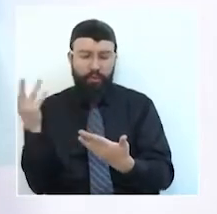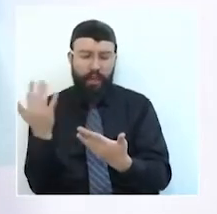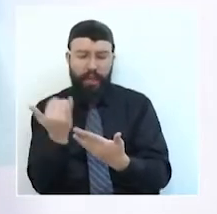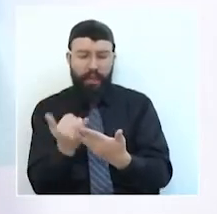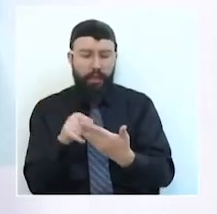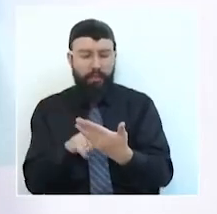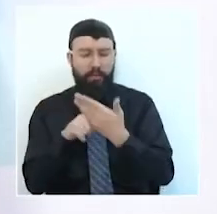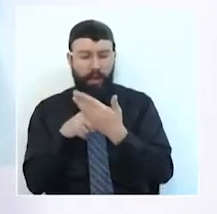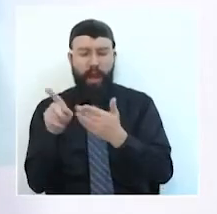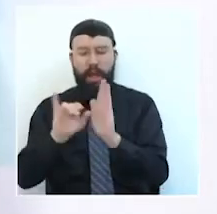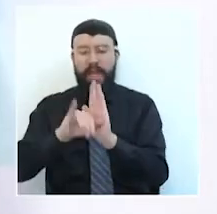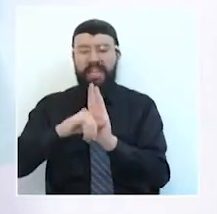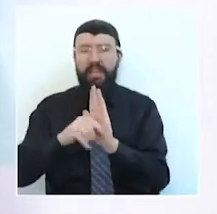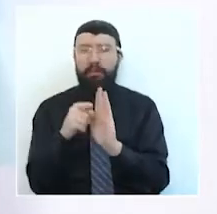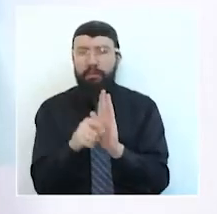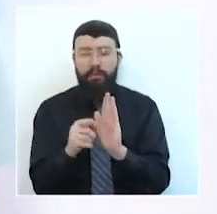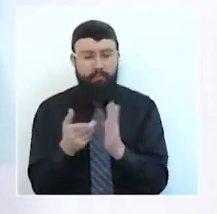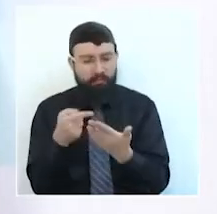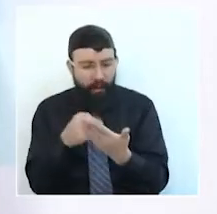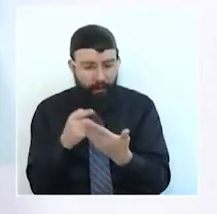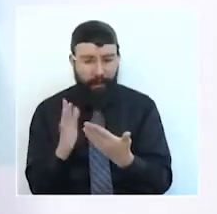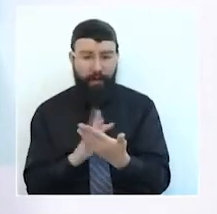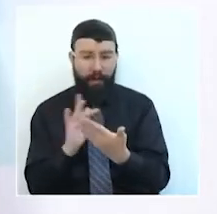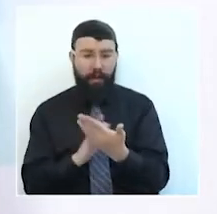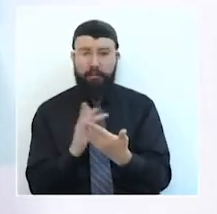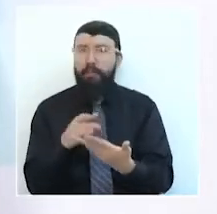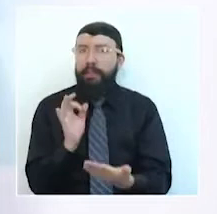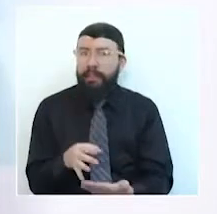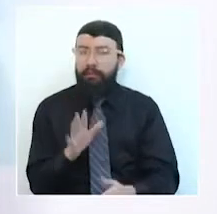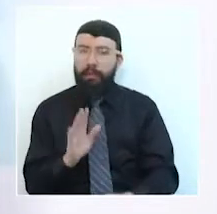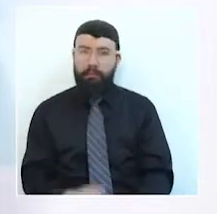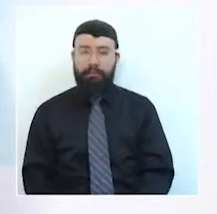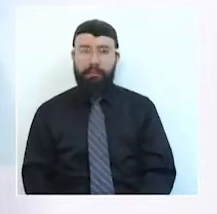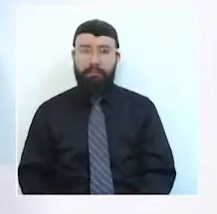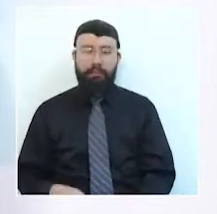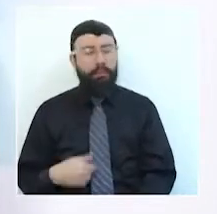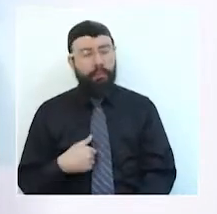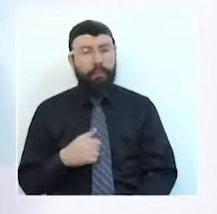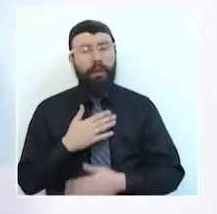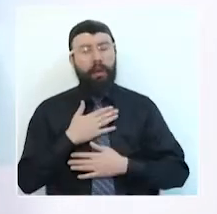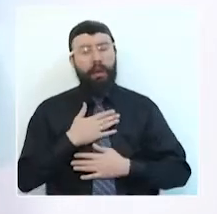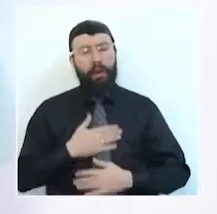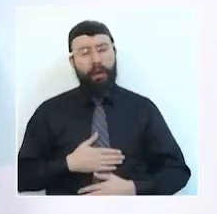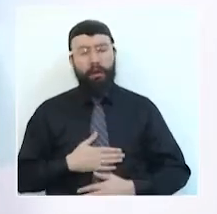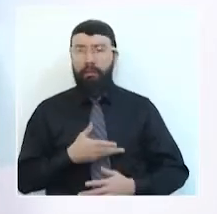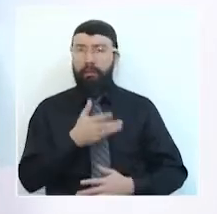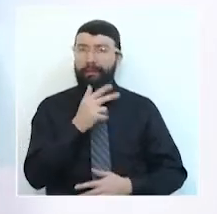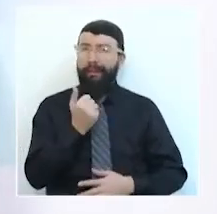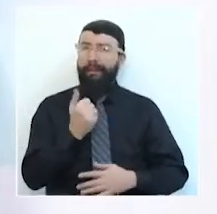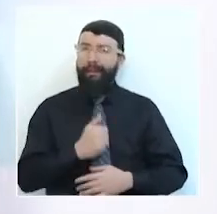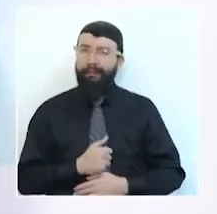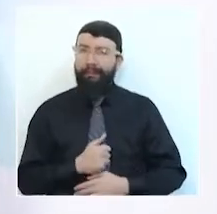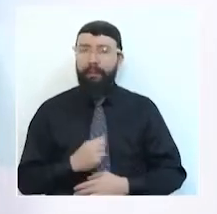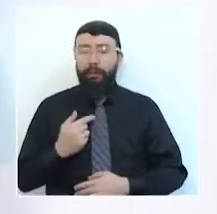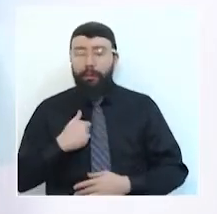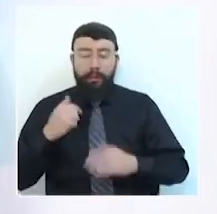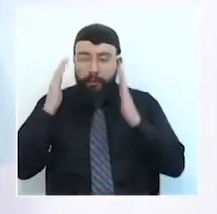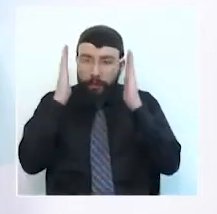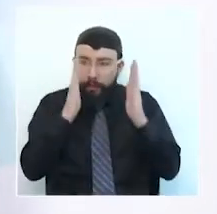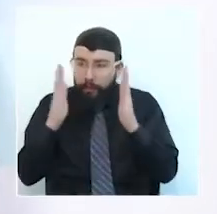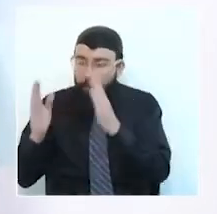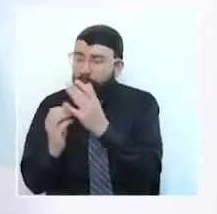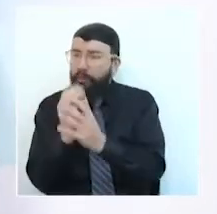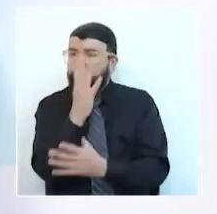instagram por ejemplo y todo eso ha hecho que perdamos mucho tiempo invirtamos mucho tiempo en cosas que no